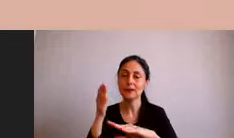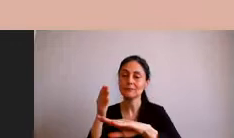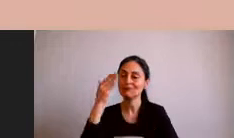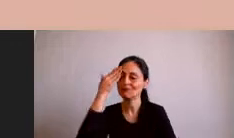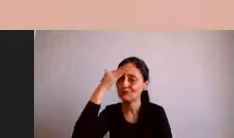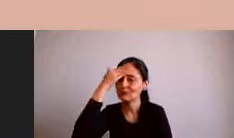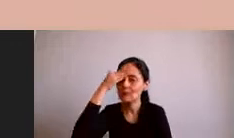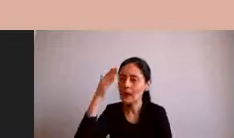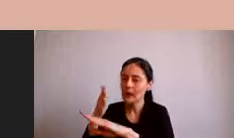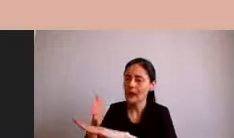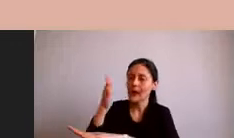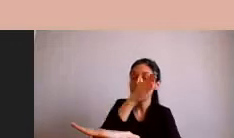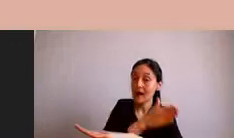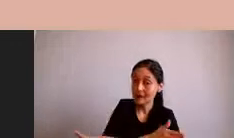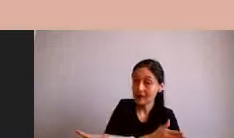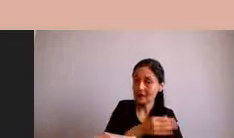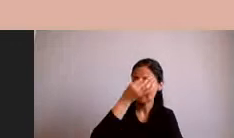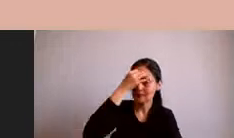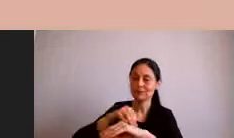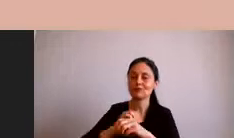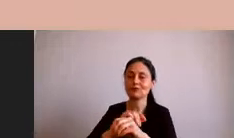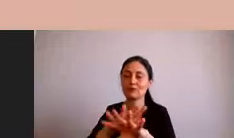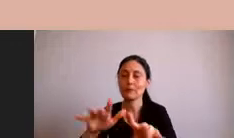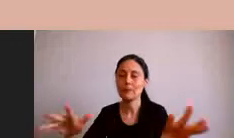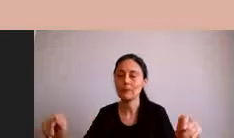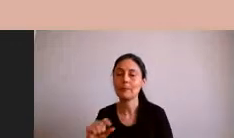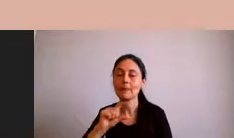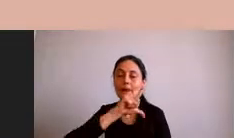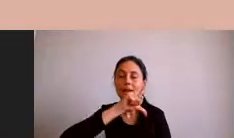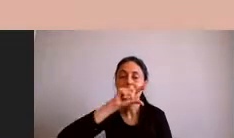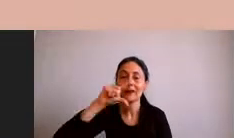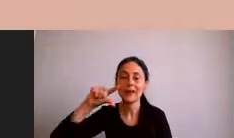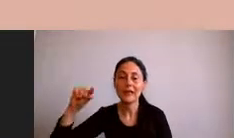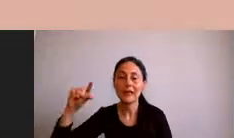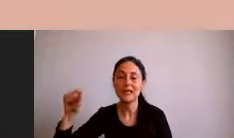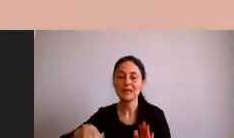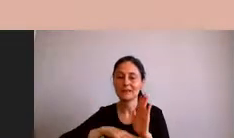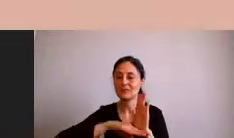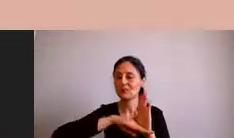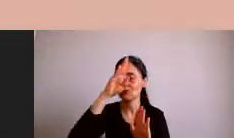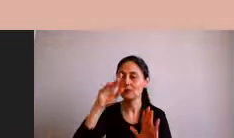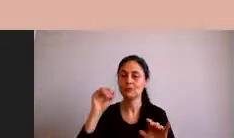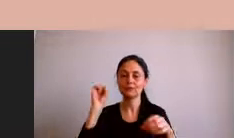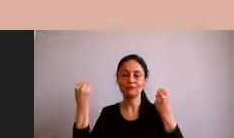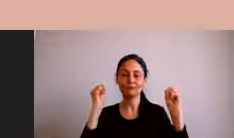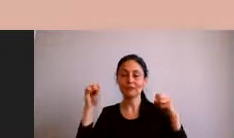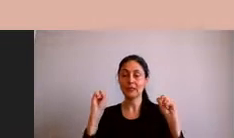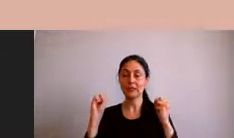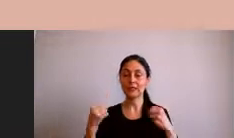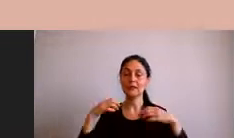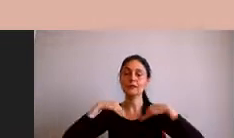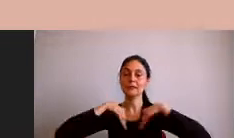elevados índices de dificultades en temáticas de estrés, depresión, riesgo suicida,